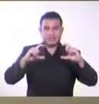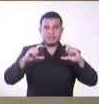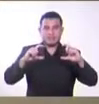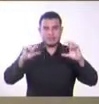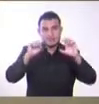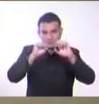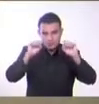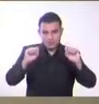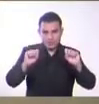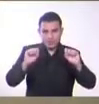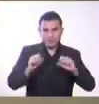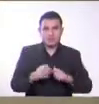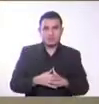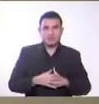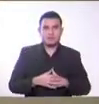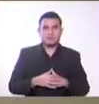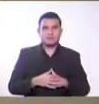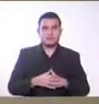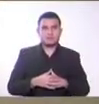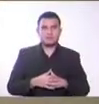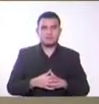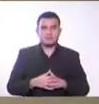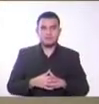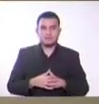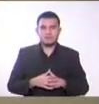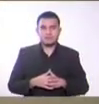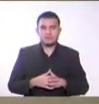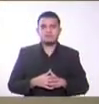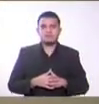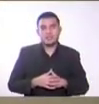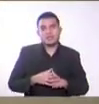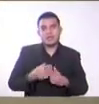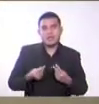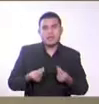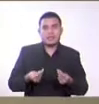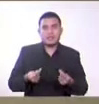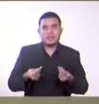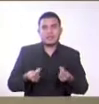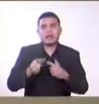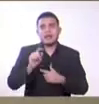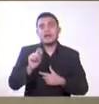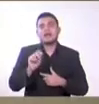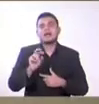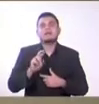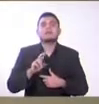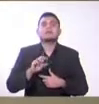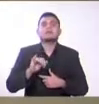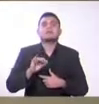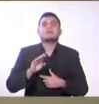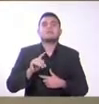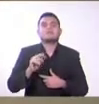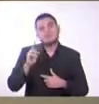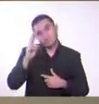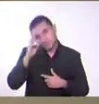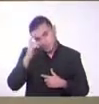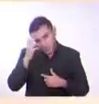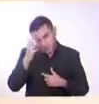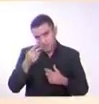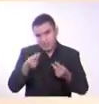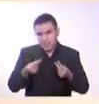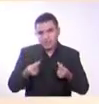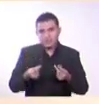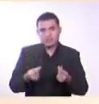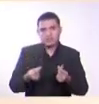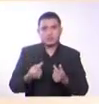sistema que está dado a través de tributos, ¿sí? Correcto. Muy bien. Pero quiere decir que en el sistema tributario no solo van a